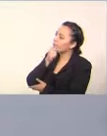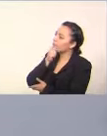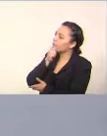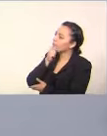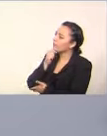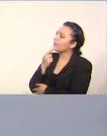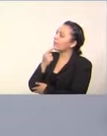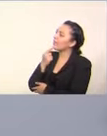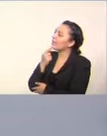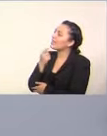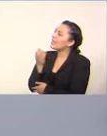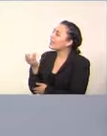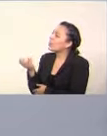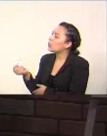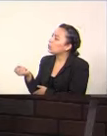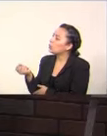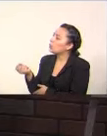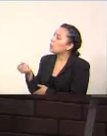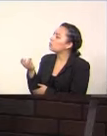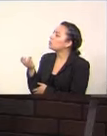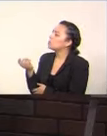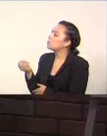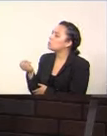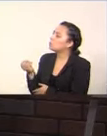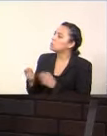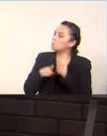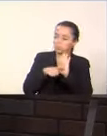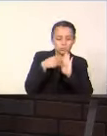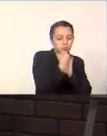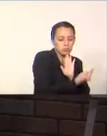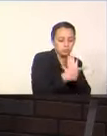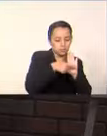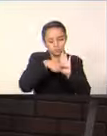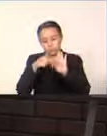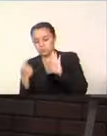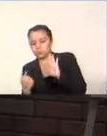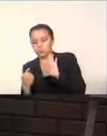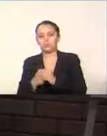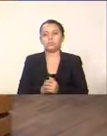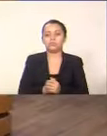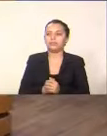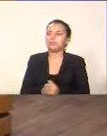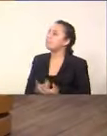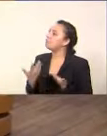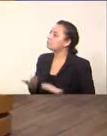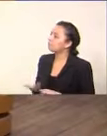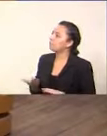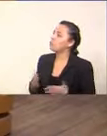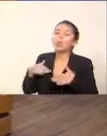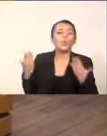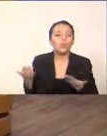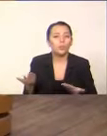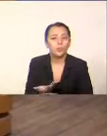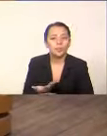quién. Entonces, ¿quién sería en este caso el minuendo? Muy bien, preguntemos, ¿cómo hacemos para identificar